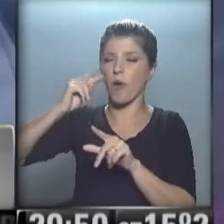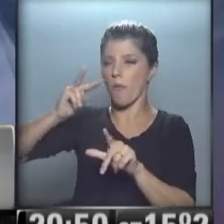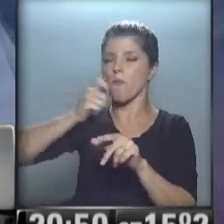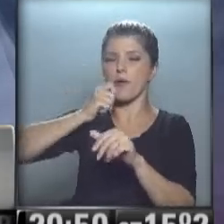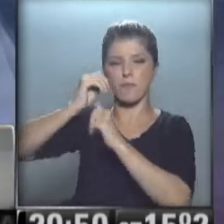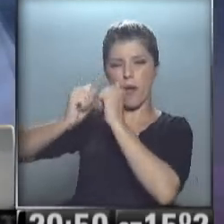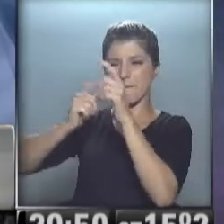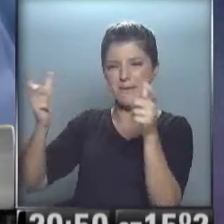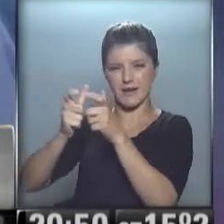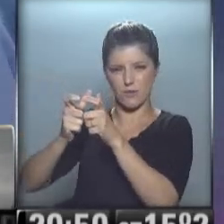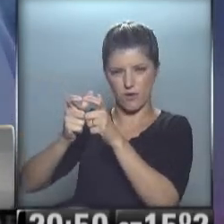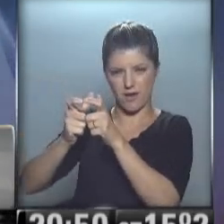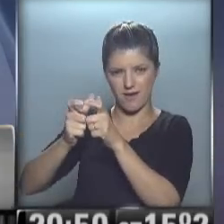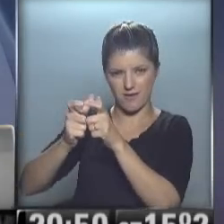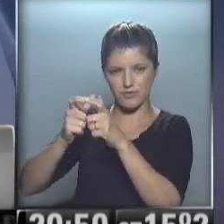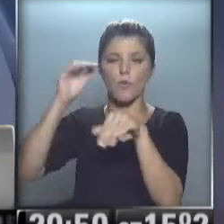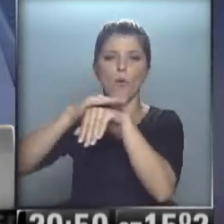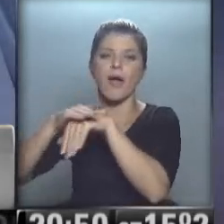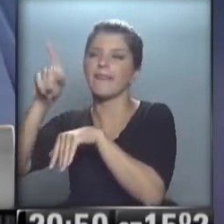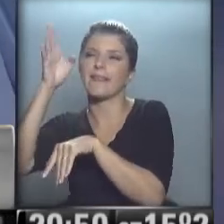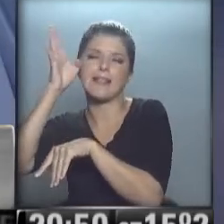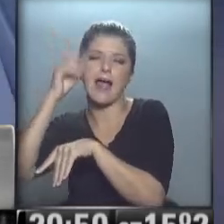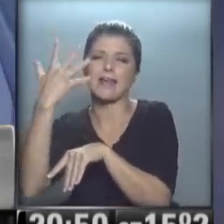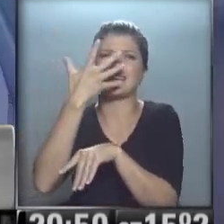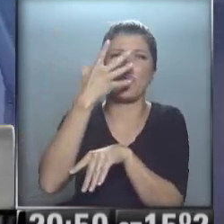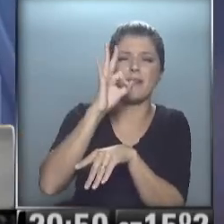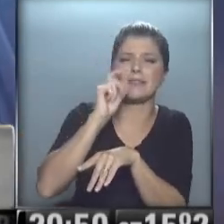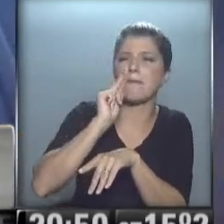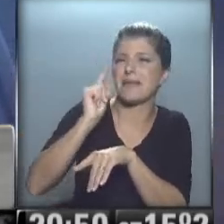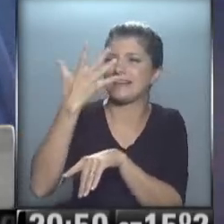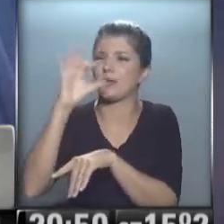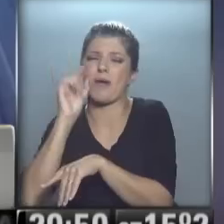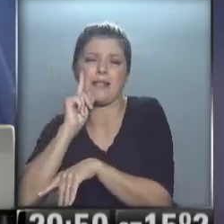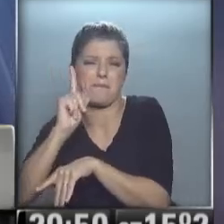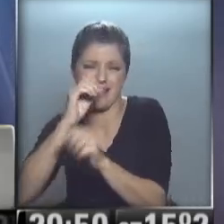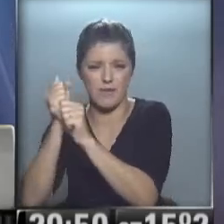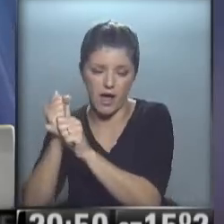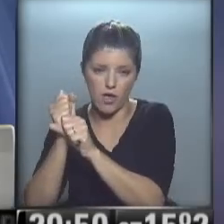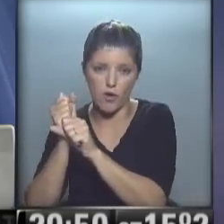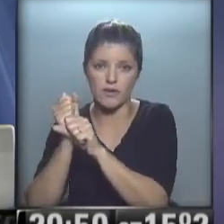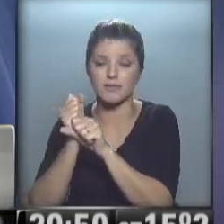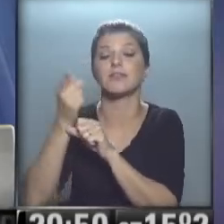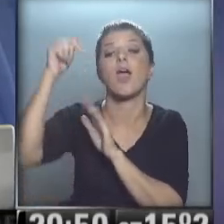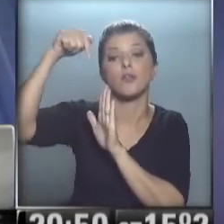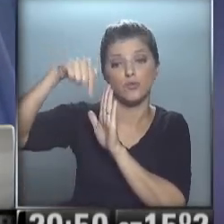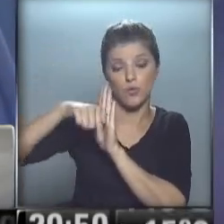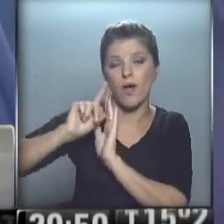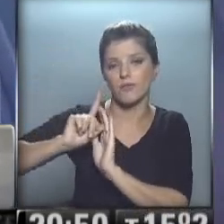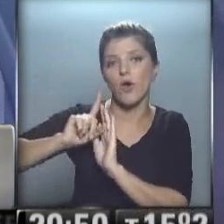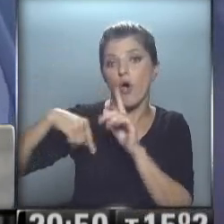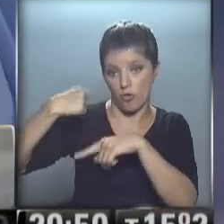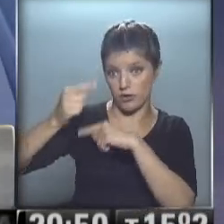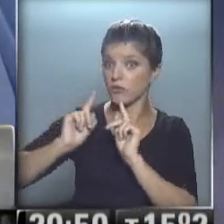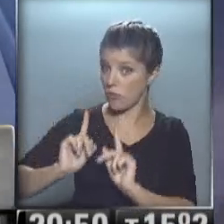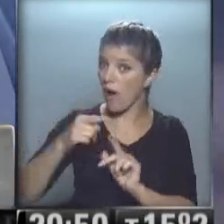Los Compañeros con Mastroianni de Italia, 40.000, 50.000, 60.000 trabajadores en el sudeste asiático, eso todavía existe